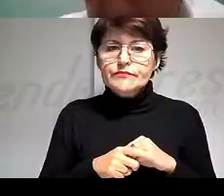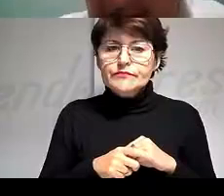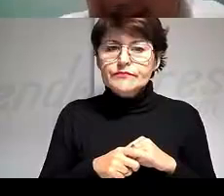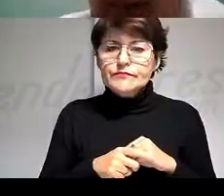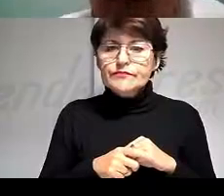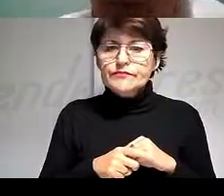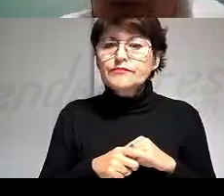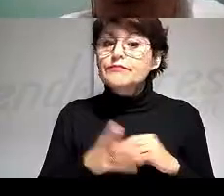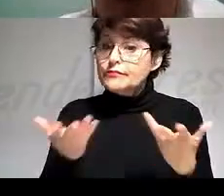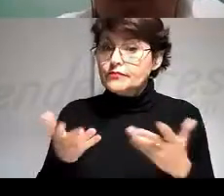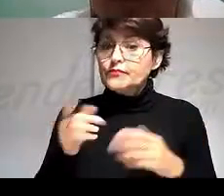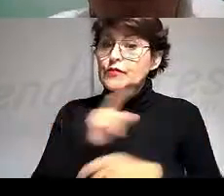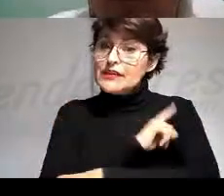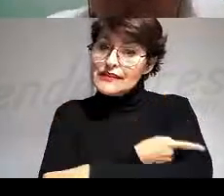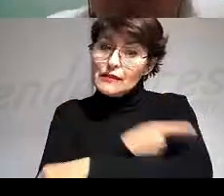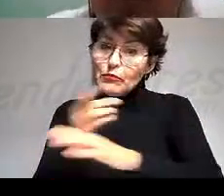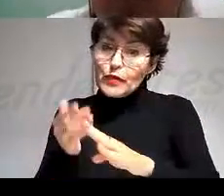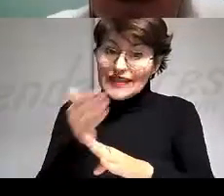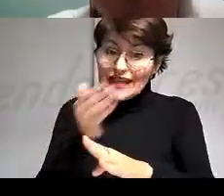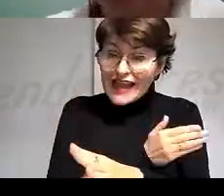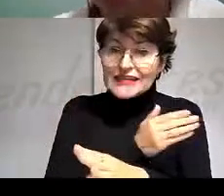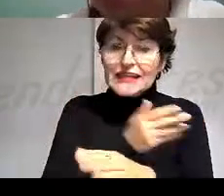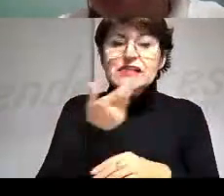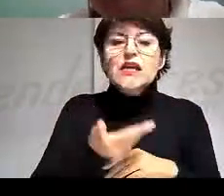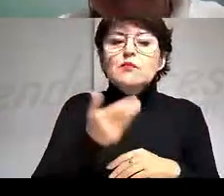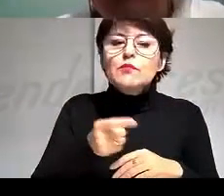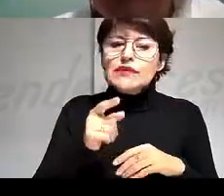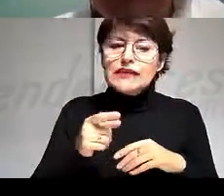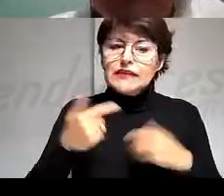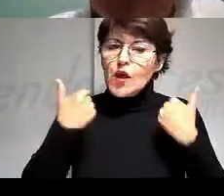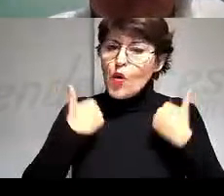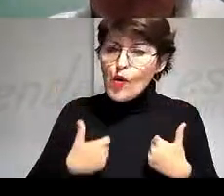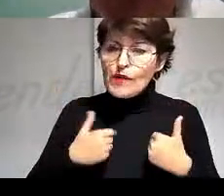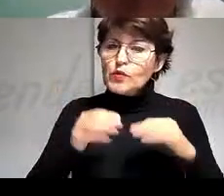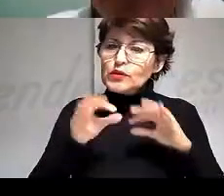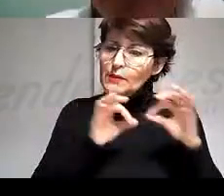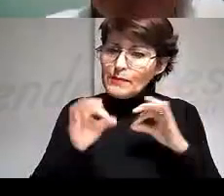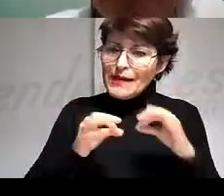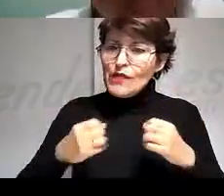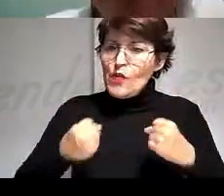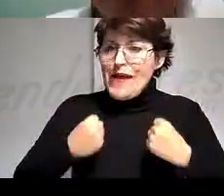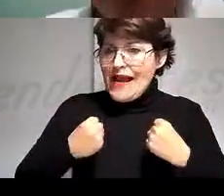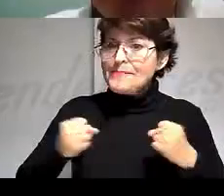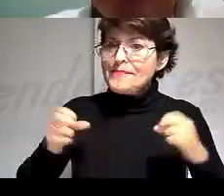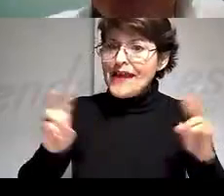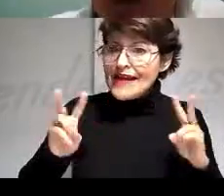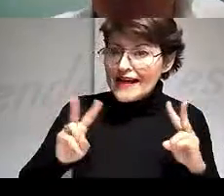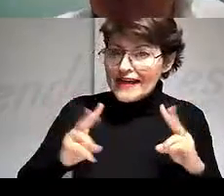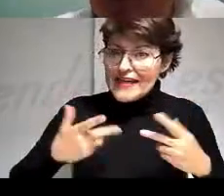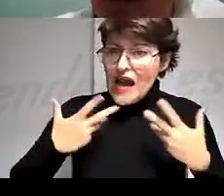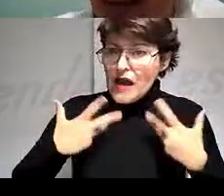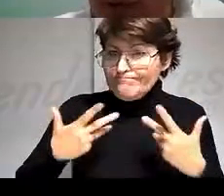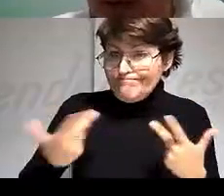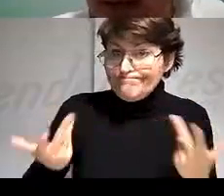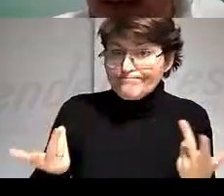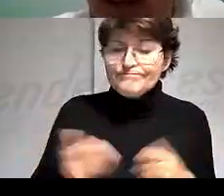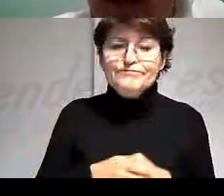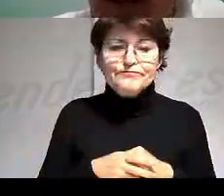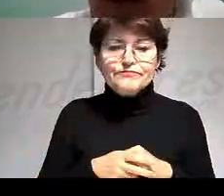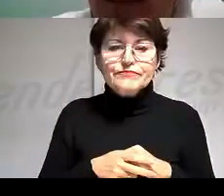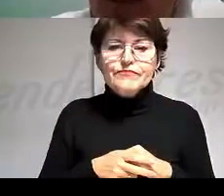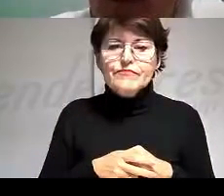el pre-ejercicio, pues como hemos comentado, todo el organismo está preparado para producir energía. Se puede aumentar